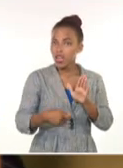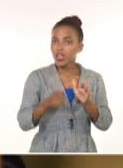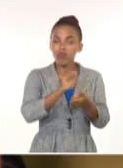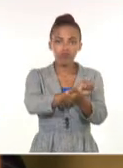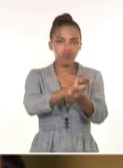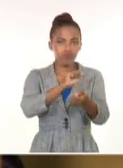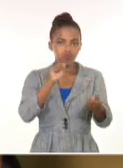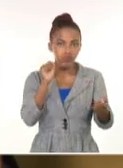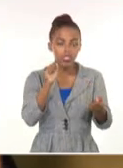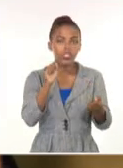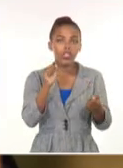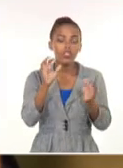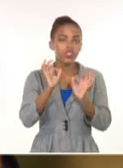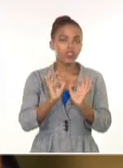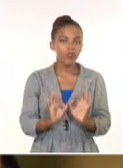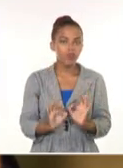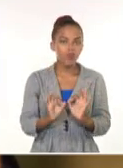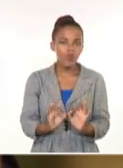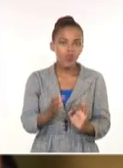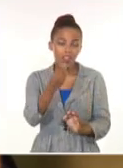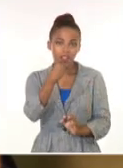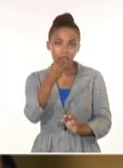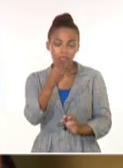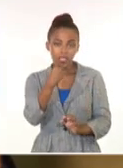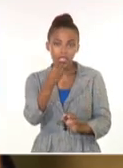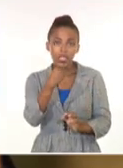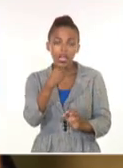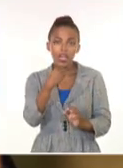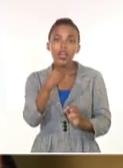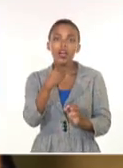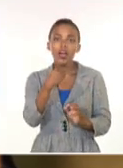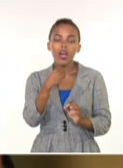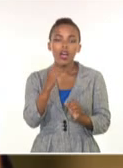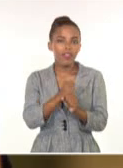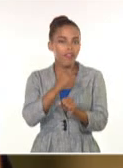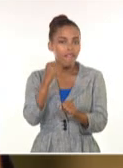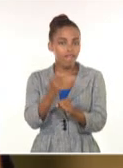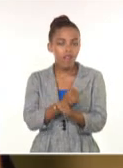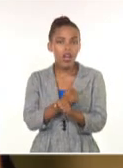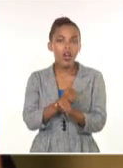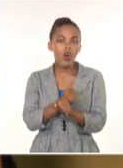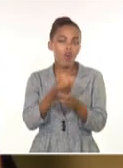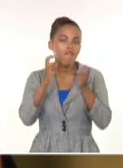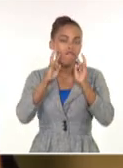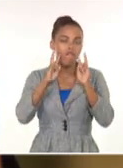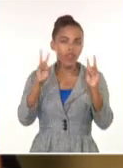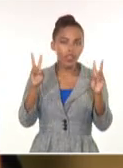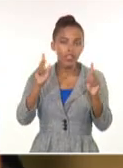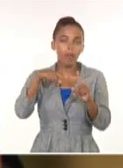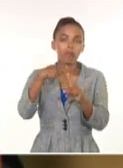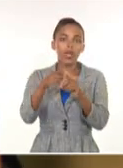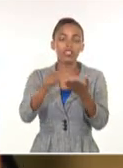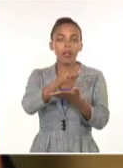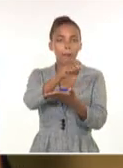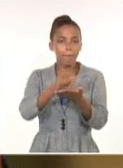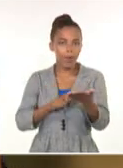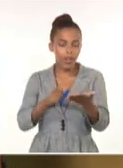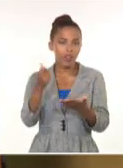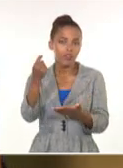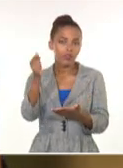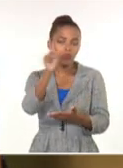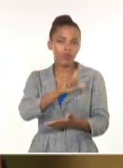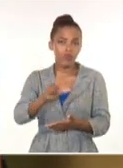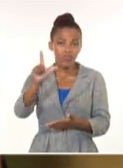y Educación Nutricional, la Tarea Vida y el Plan Nacional de Desarrollo Económico y Social. Estas